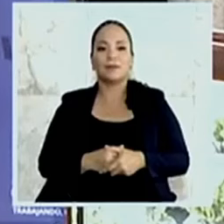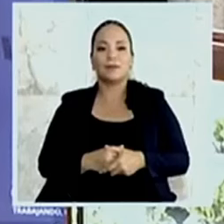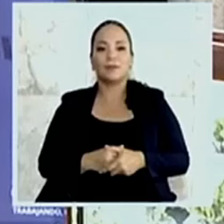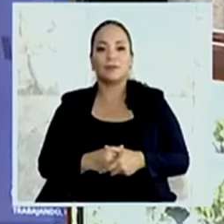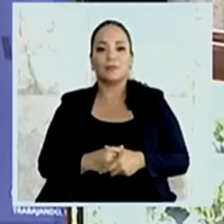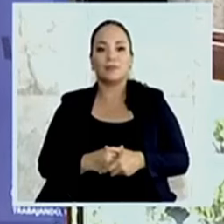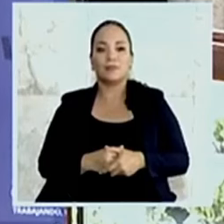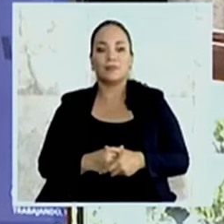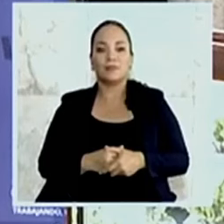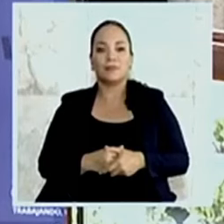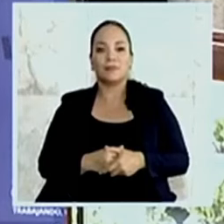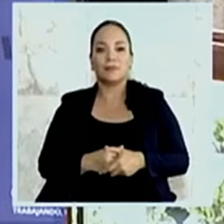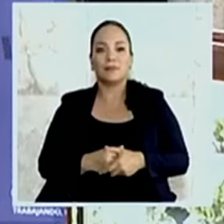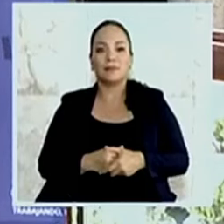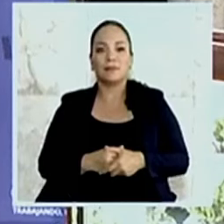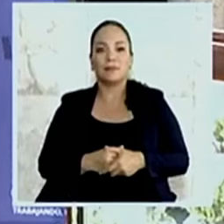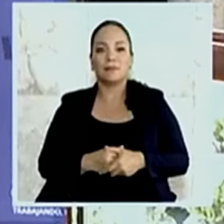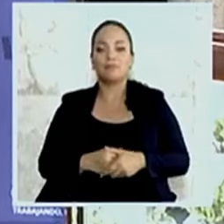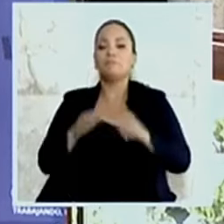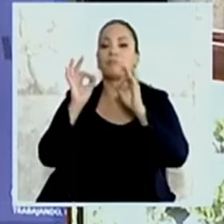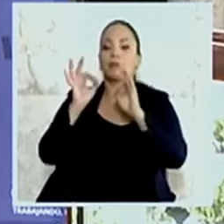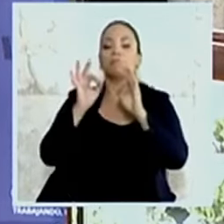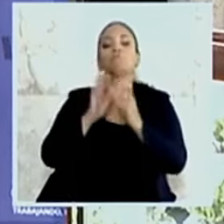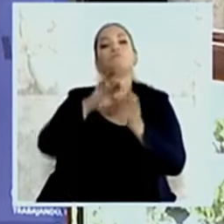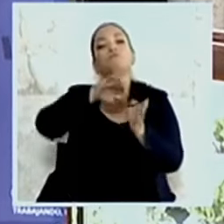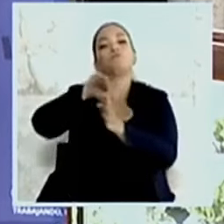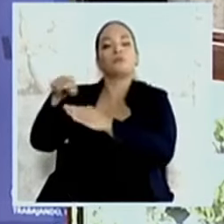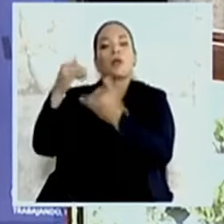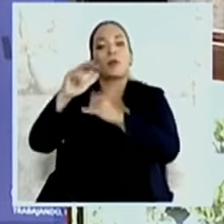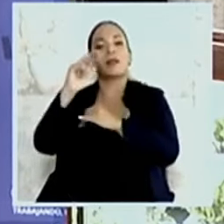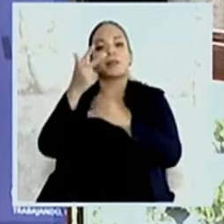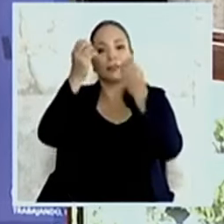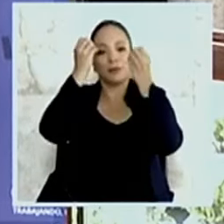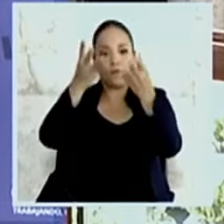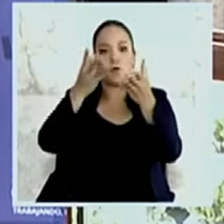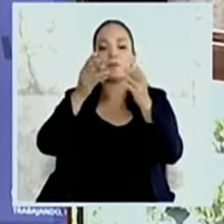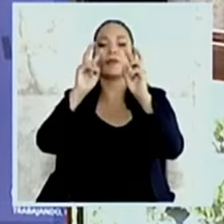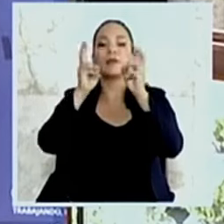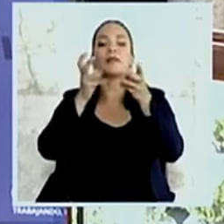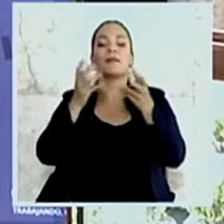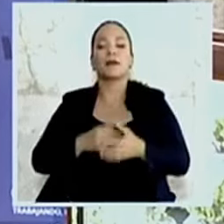volando, los felicito. No afloje, continúen, por favor. Muchas gracias.